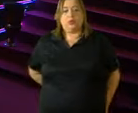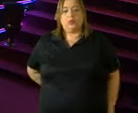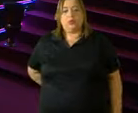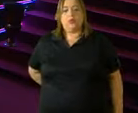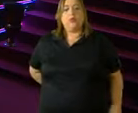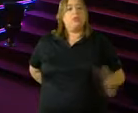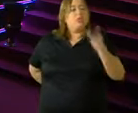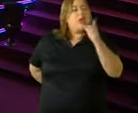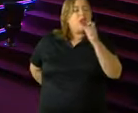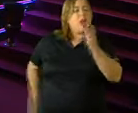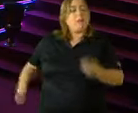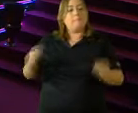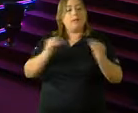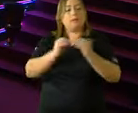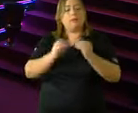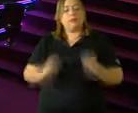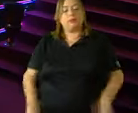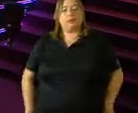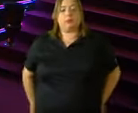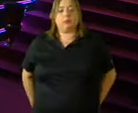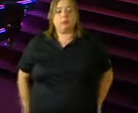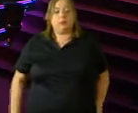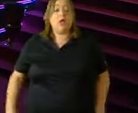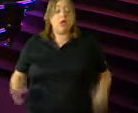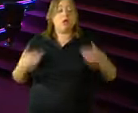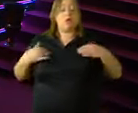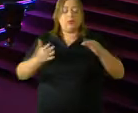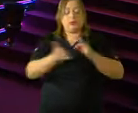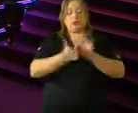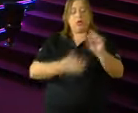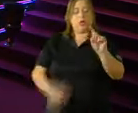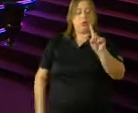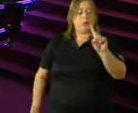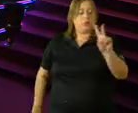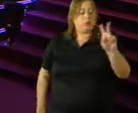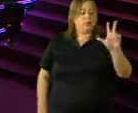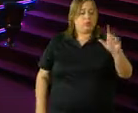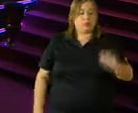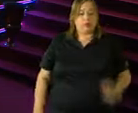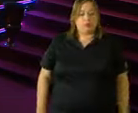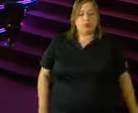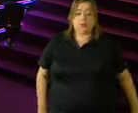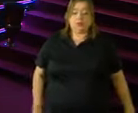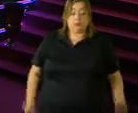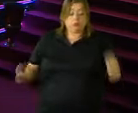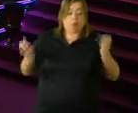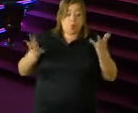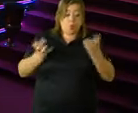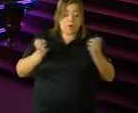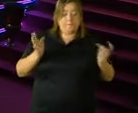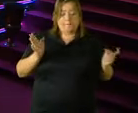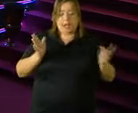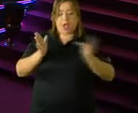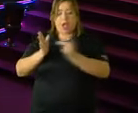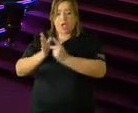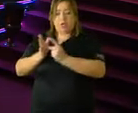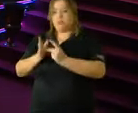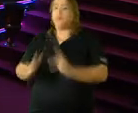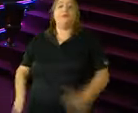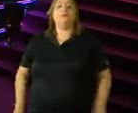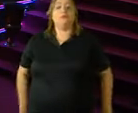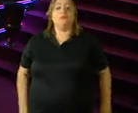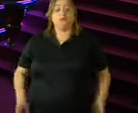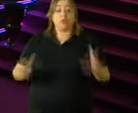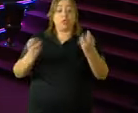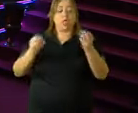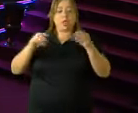Alguien más, alguien más. Voy a contar hasta 3. Si usted no se ha reconciliado o no ha aceptado a Jesús y está